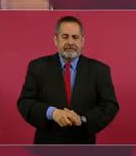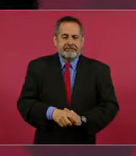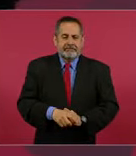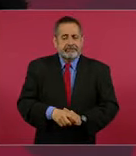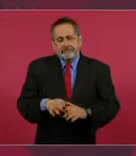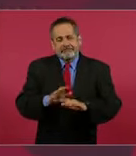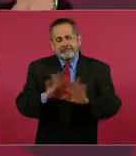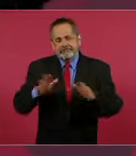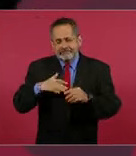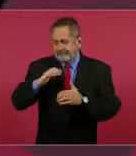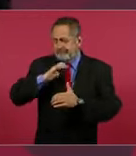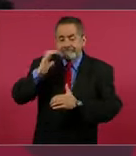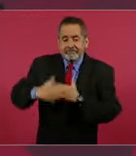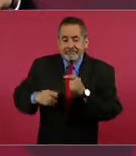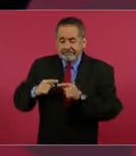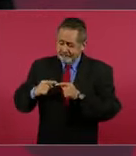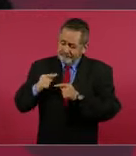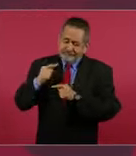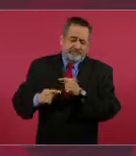Pero ya